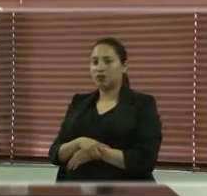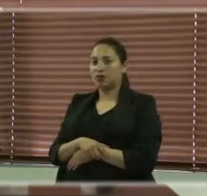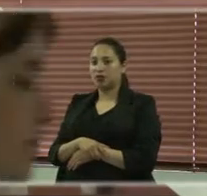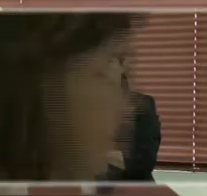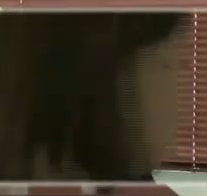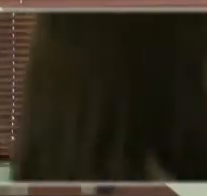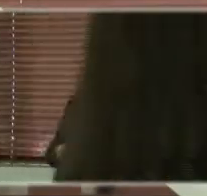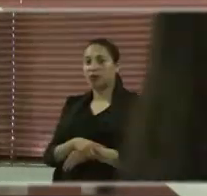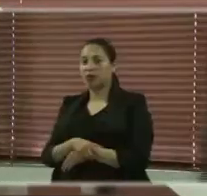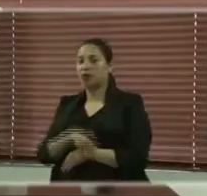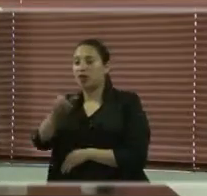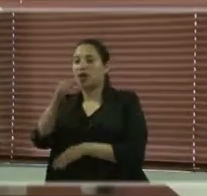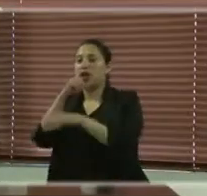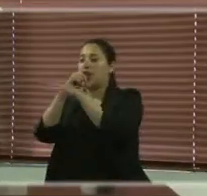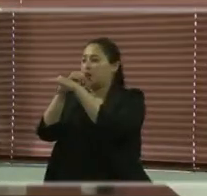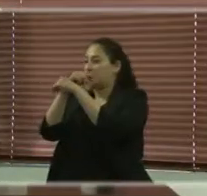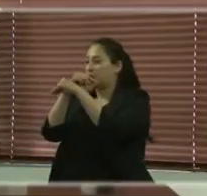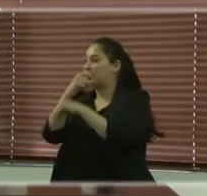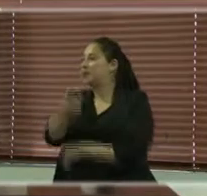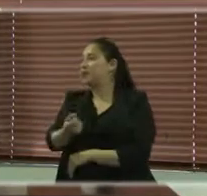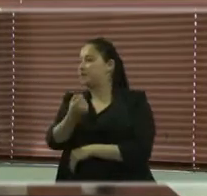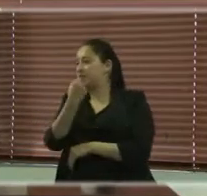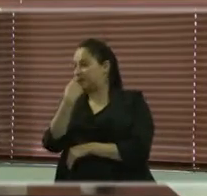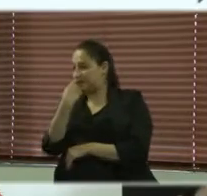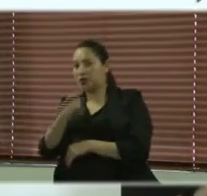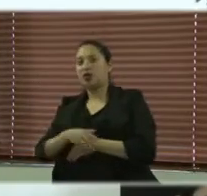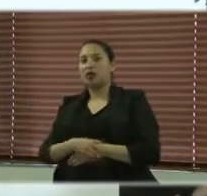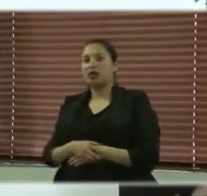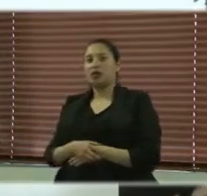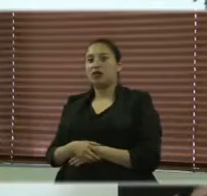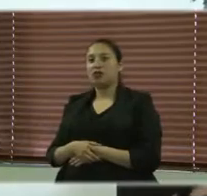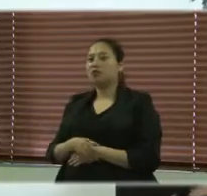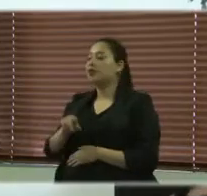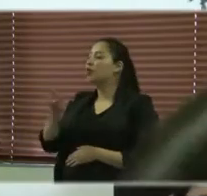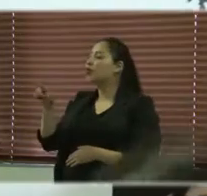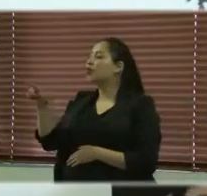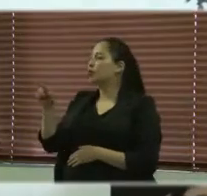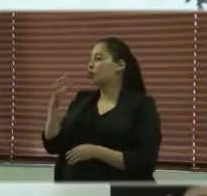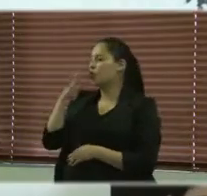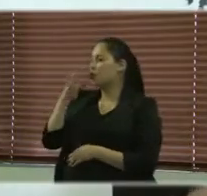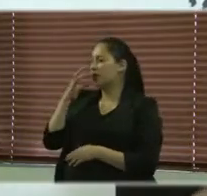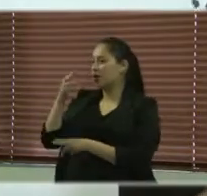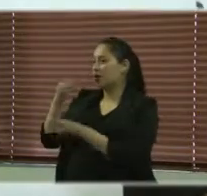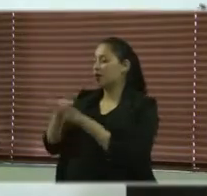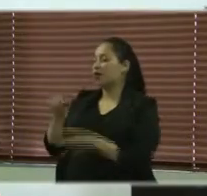por Twitter nos pregunta Siri gudef tac